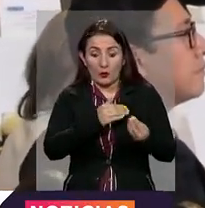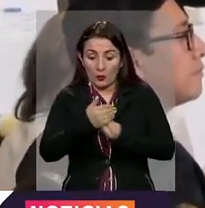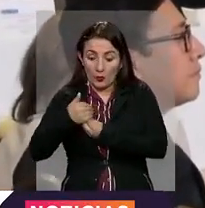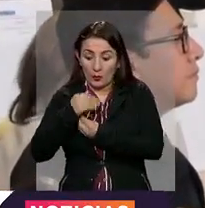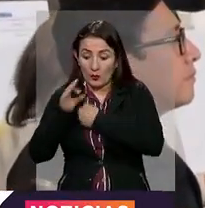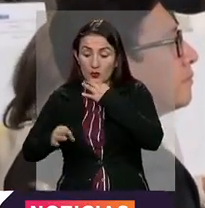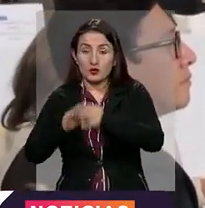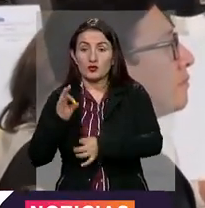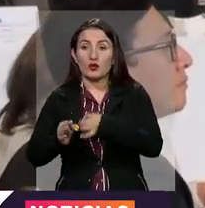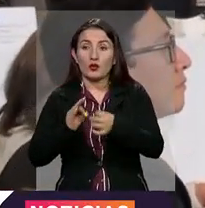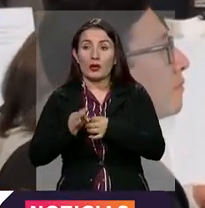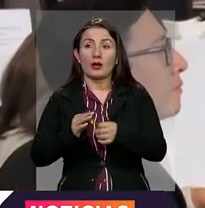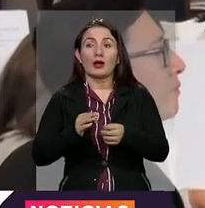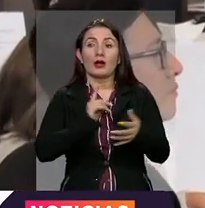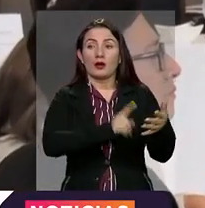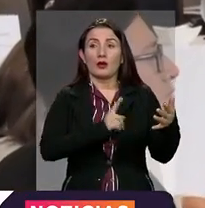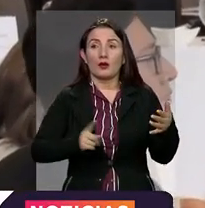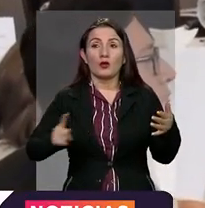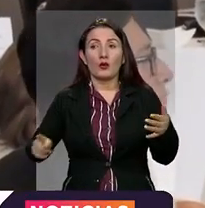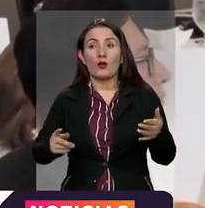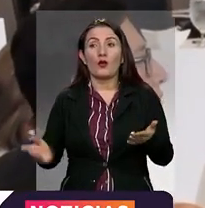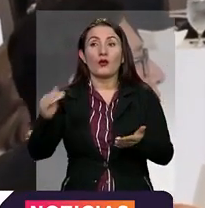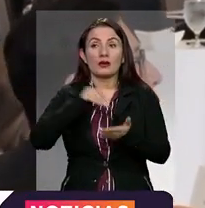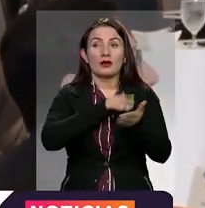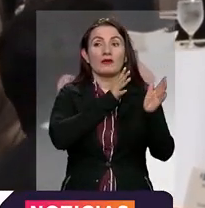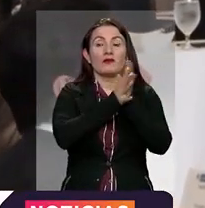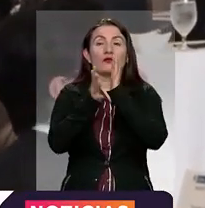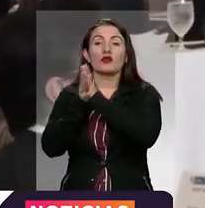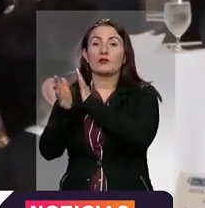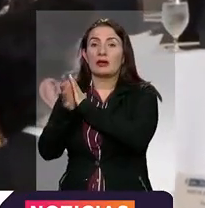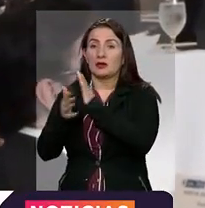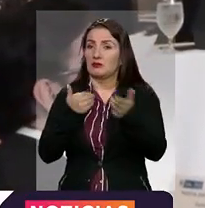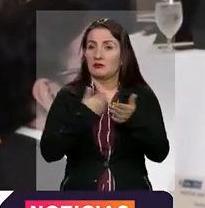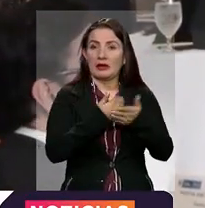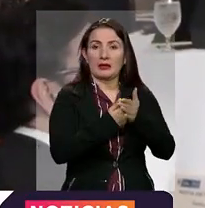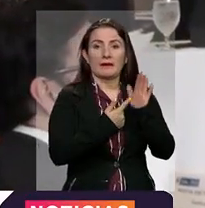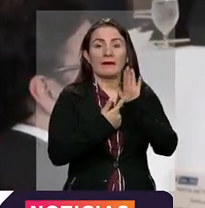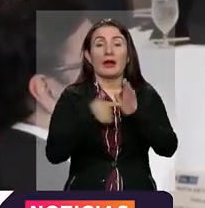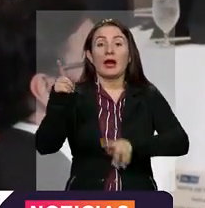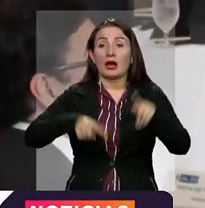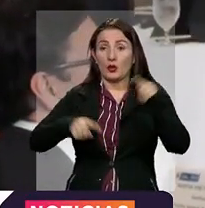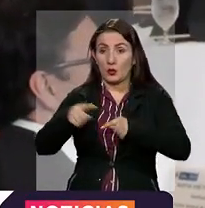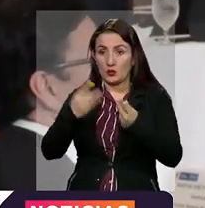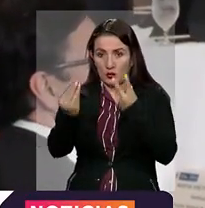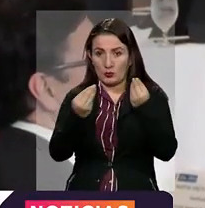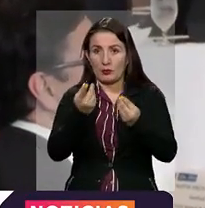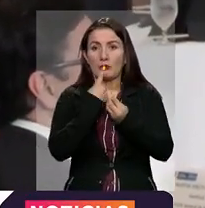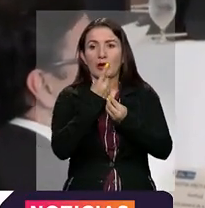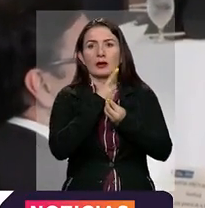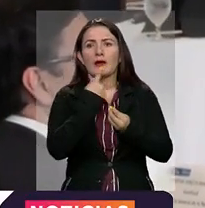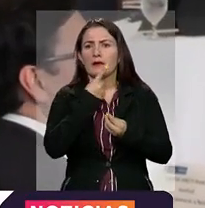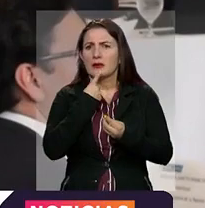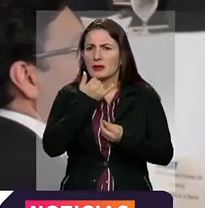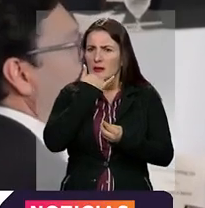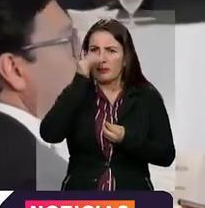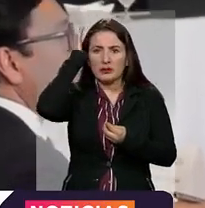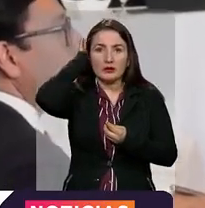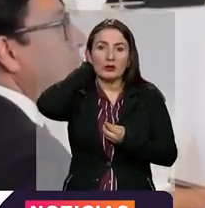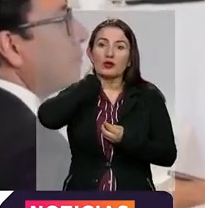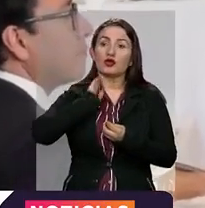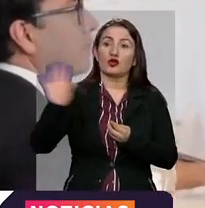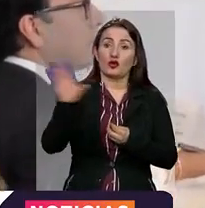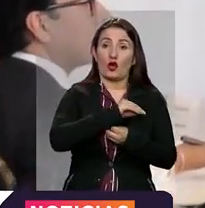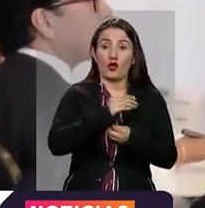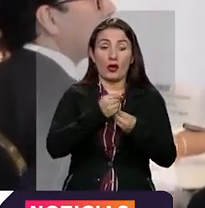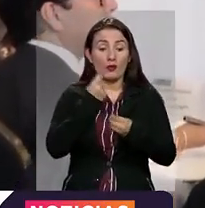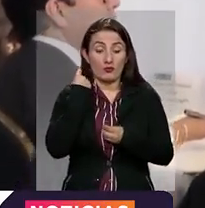y reiteró que el preconteo solo tiene un objetivo informativo y no tiene validez. Varios partidos ya se han pronunciado sobre lo que sucedió, porque este